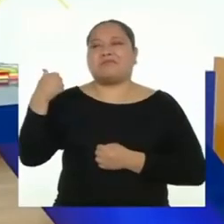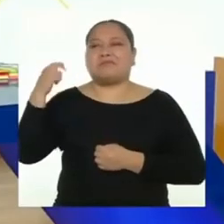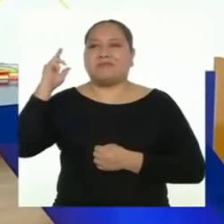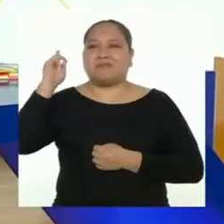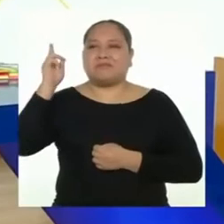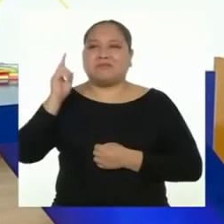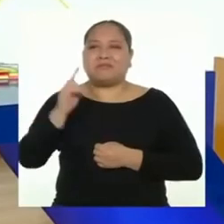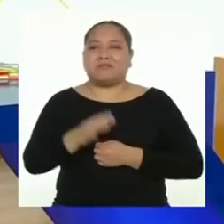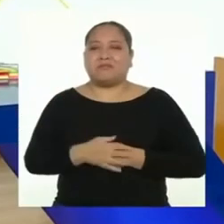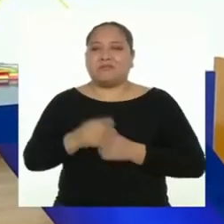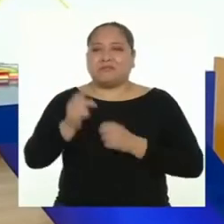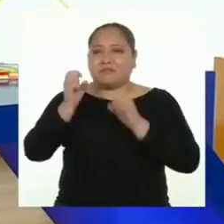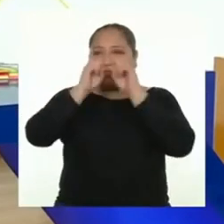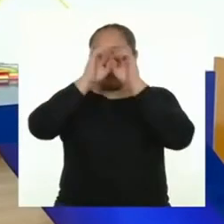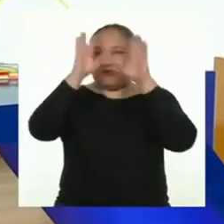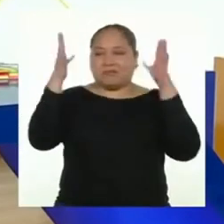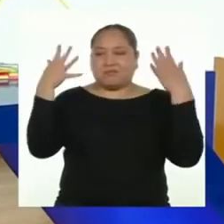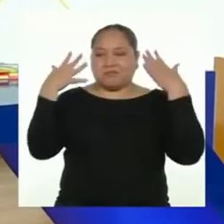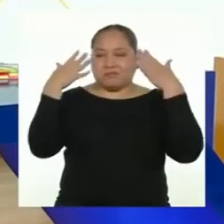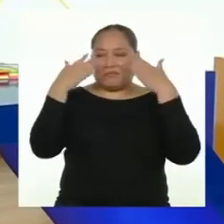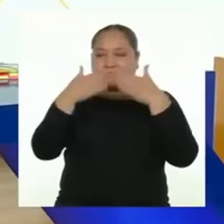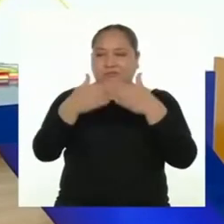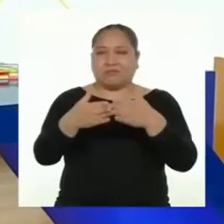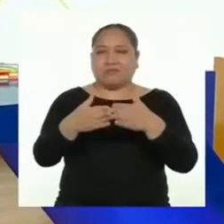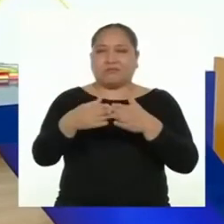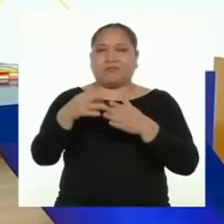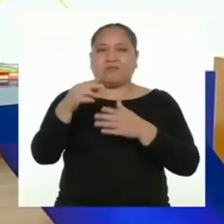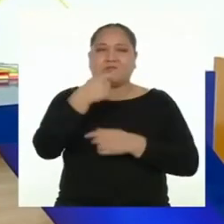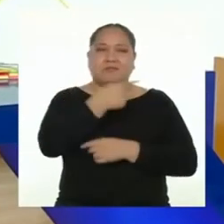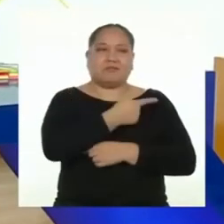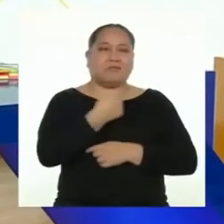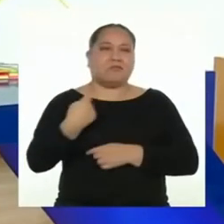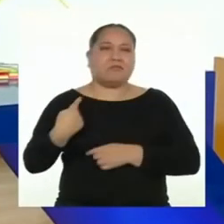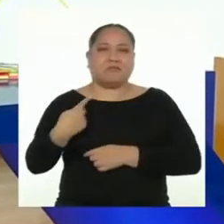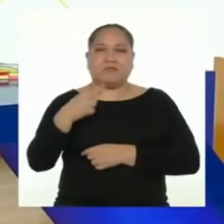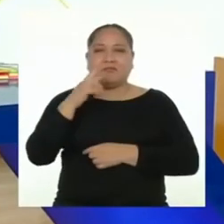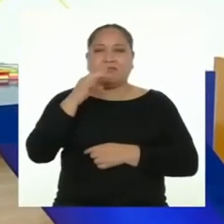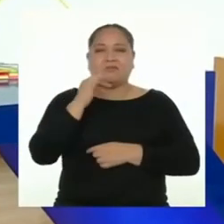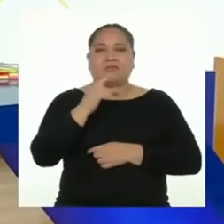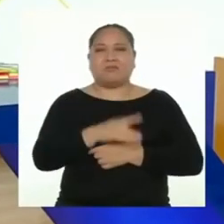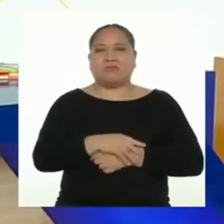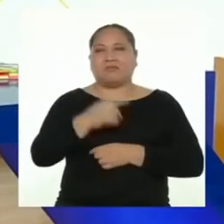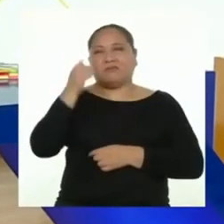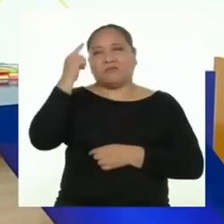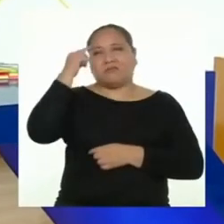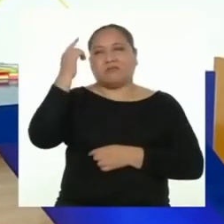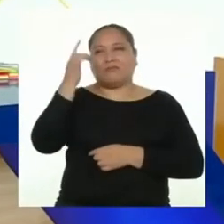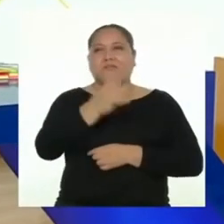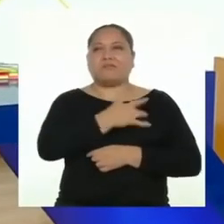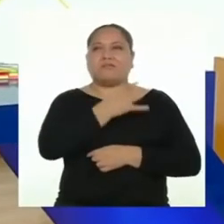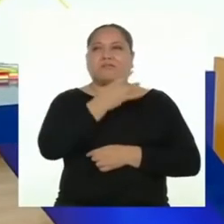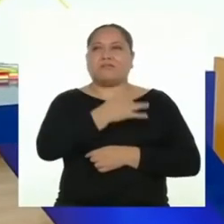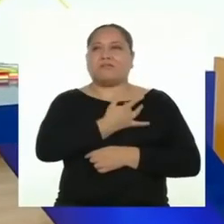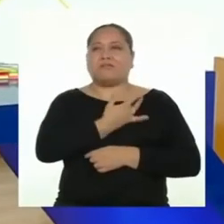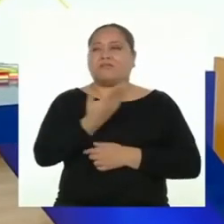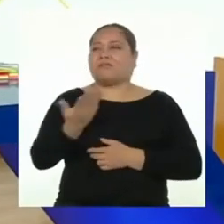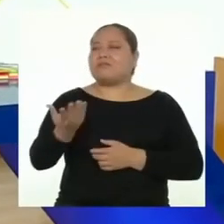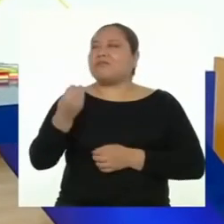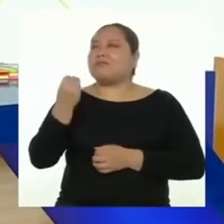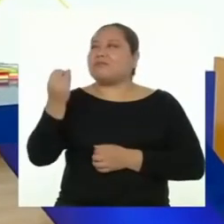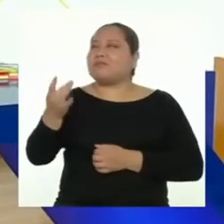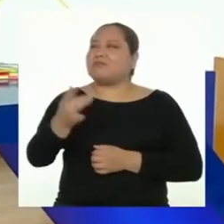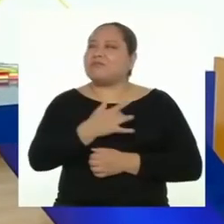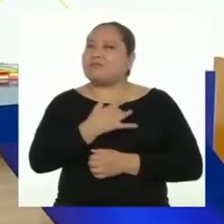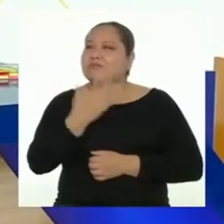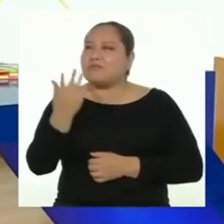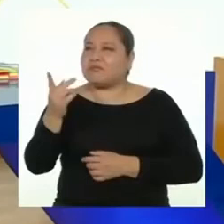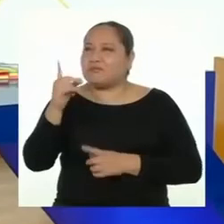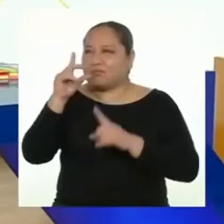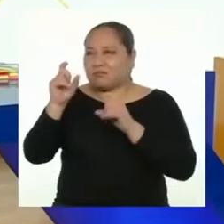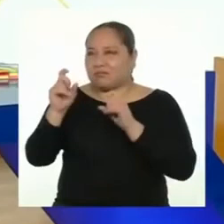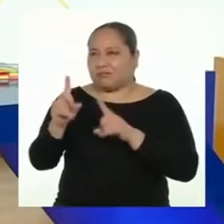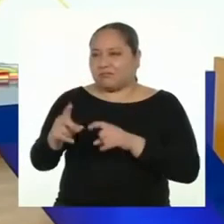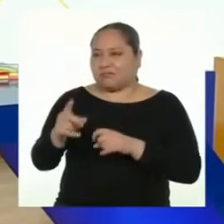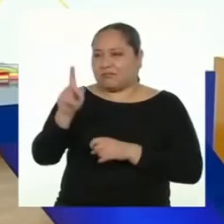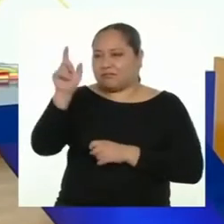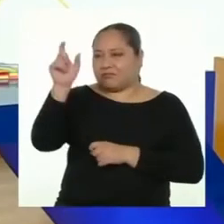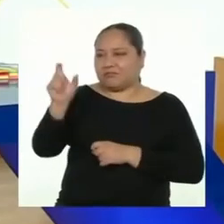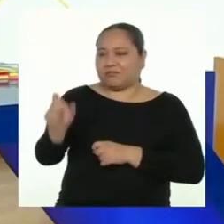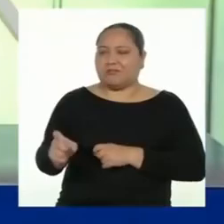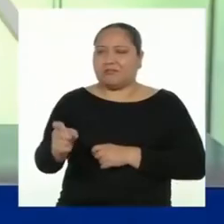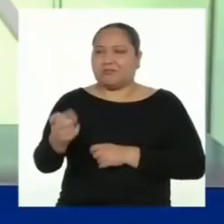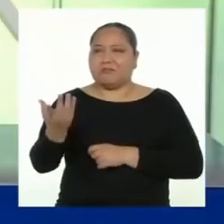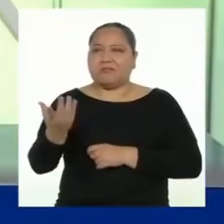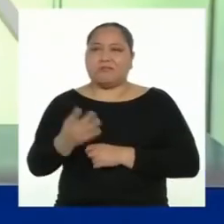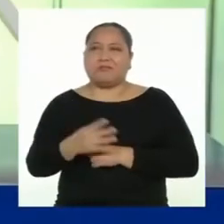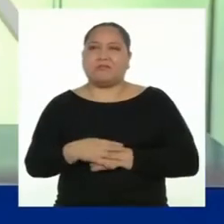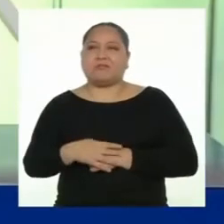profesora. Además de la claridad y precisión, con Rebot pensamos en los efectos, sensaciones o emociones que podrían causar nuestras preguntas en la